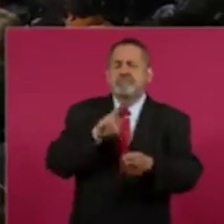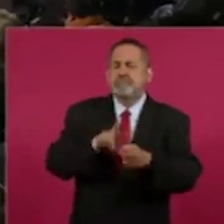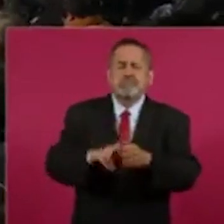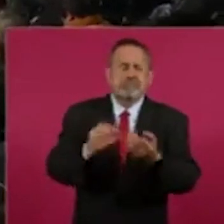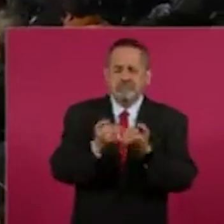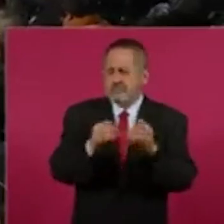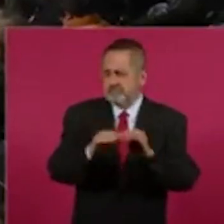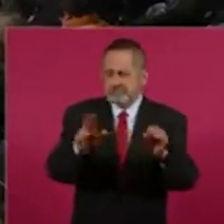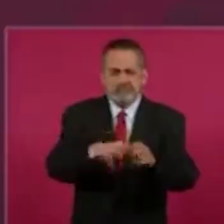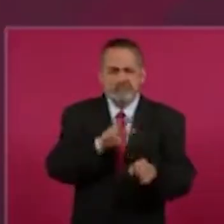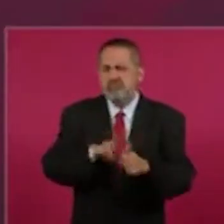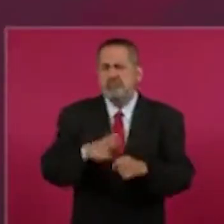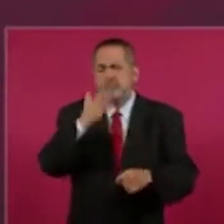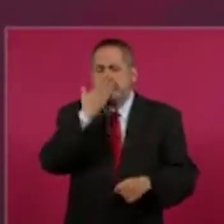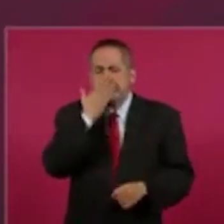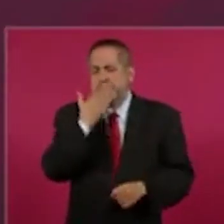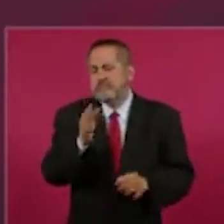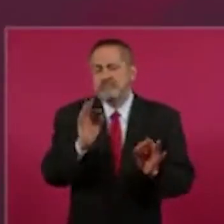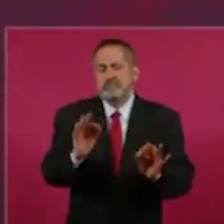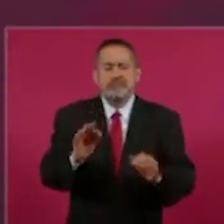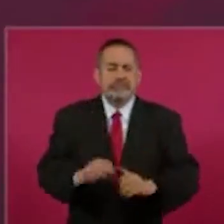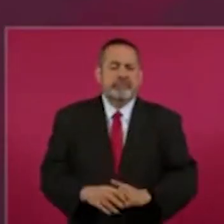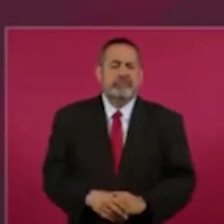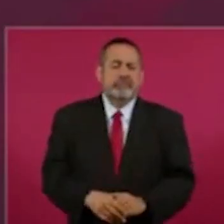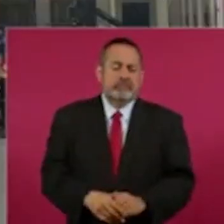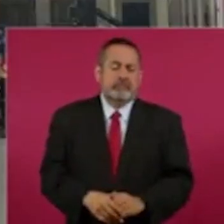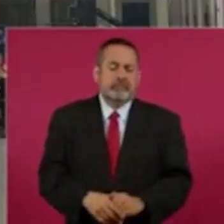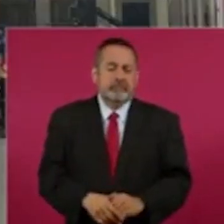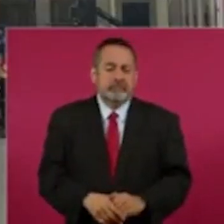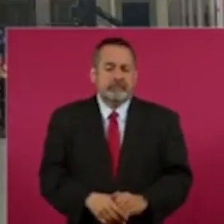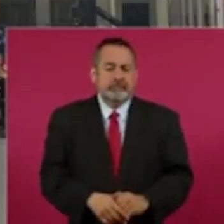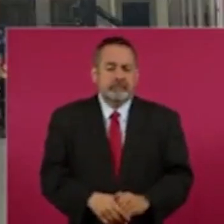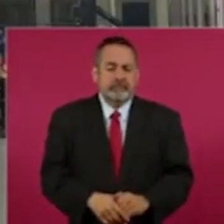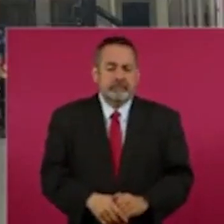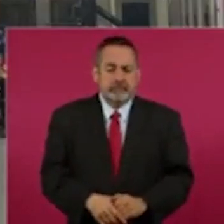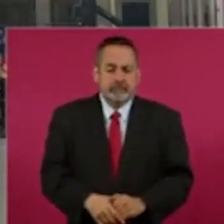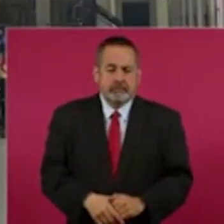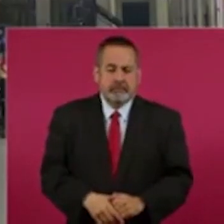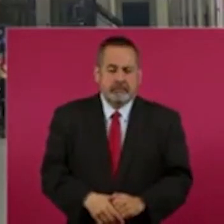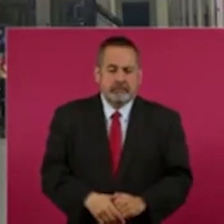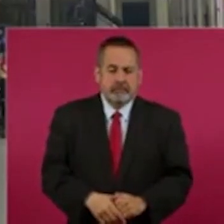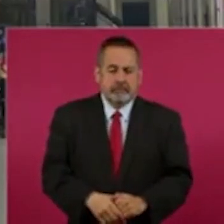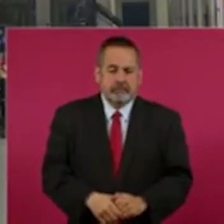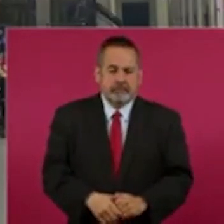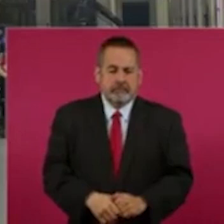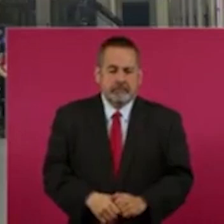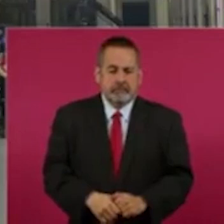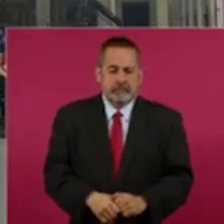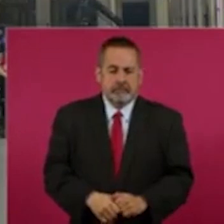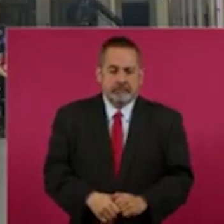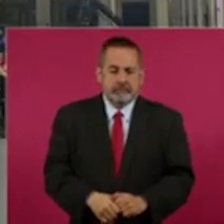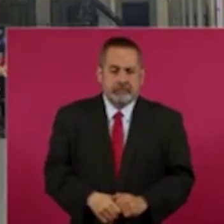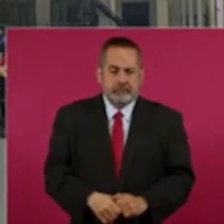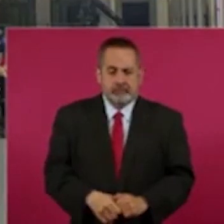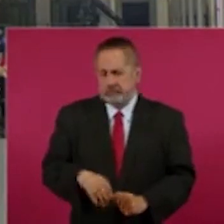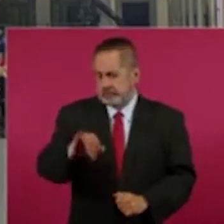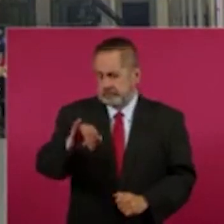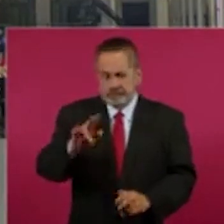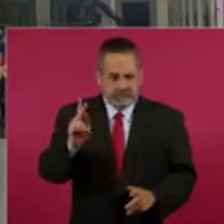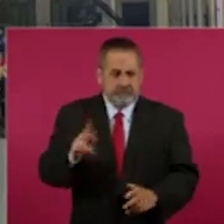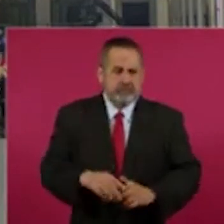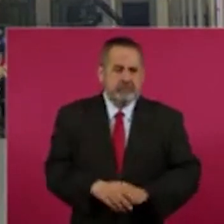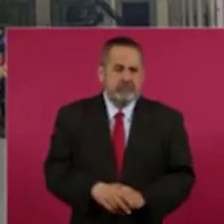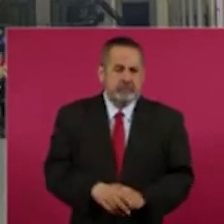Pues ya escuchamos al presidente Andrés Manuel López Obrador hablar del gobernador Fosforito. Ayer vimos unas